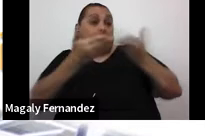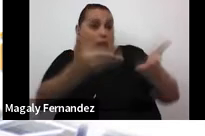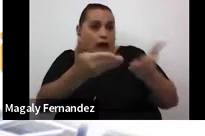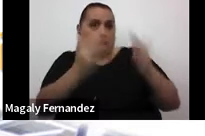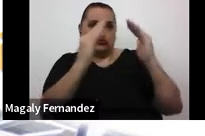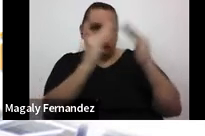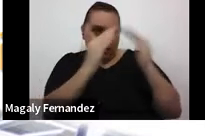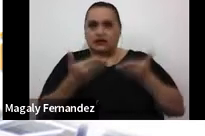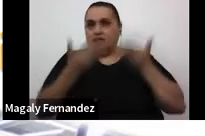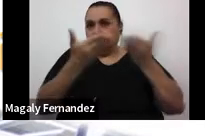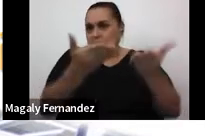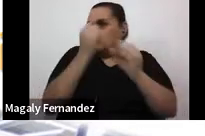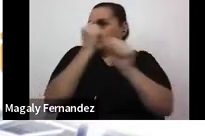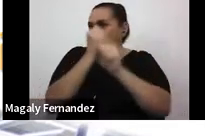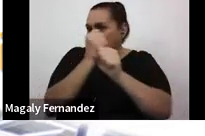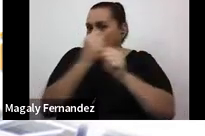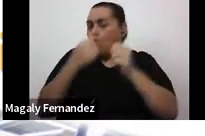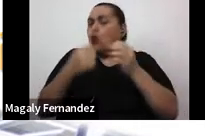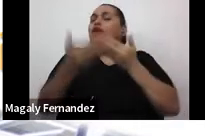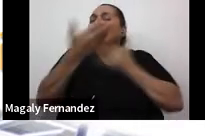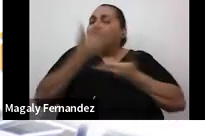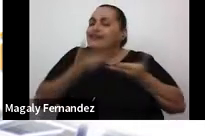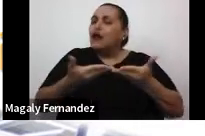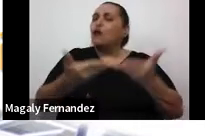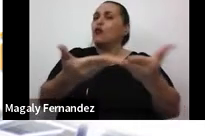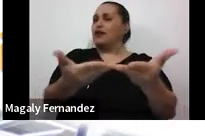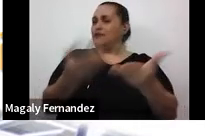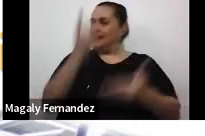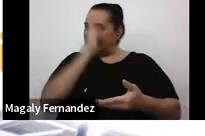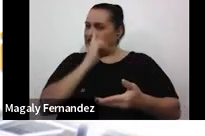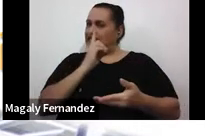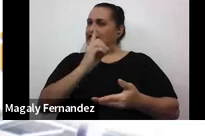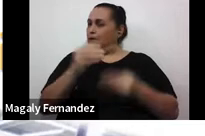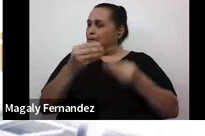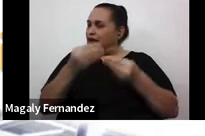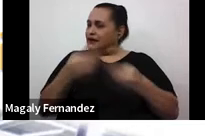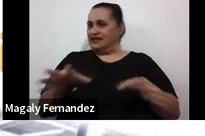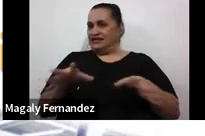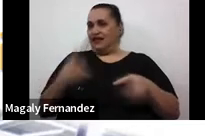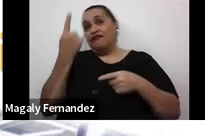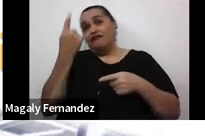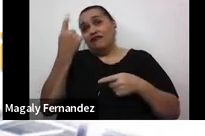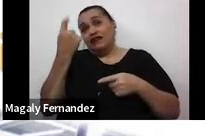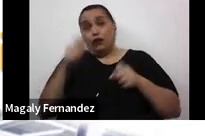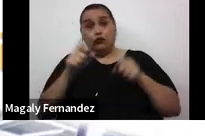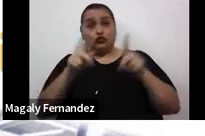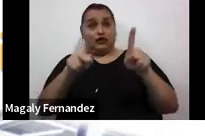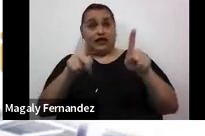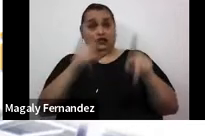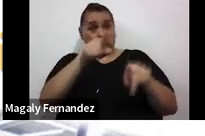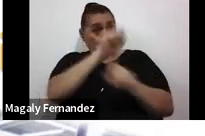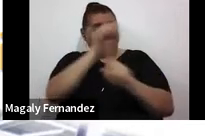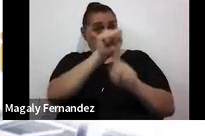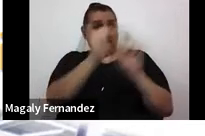empleo si le devolvemos la dignidad que ha dejado por ahí esta persona por falta de oportunidades ya no está en situación de calle